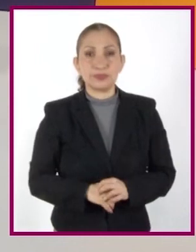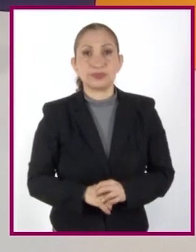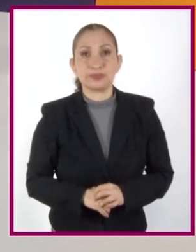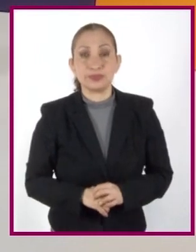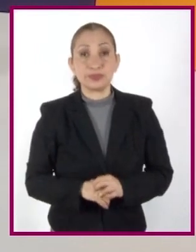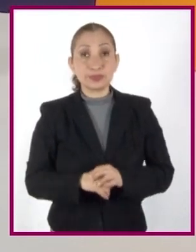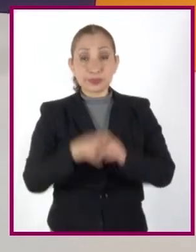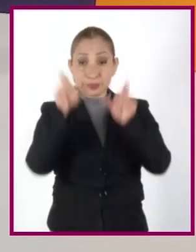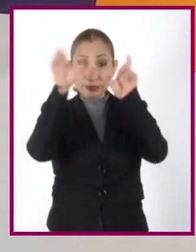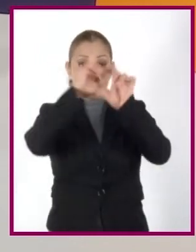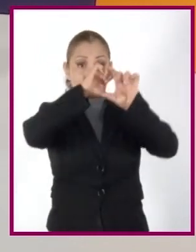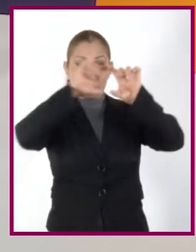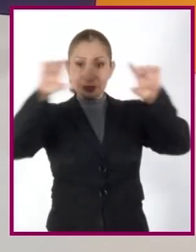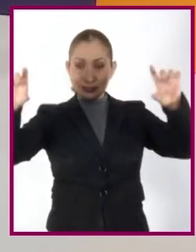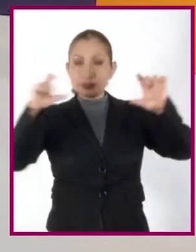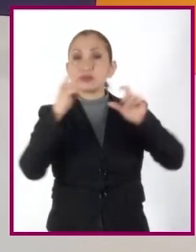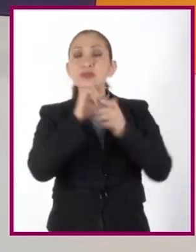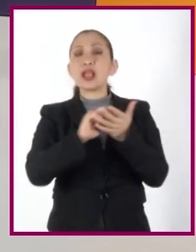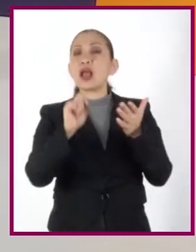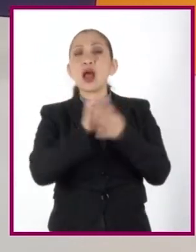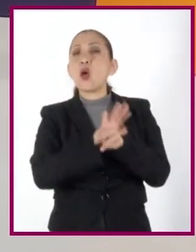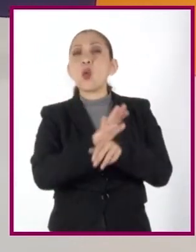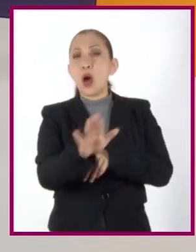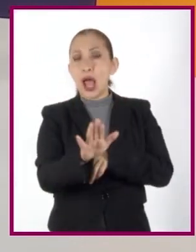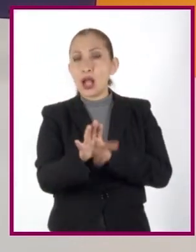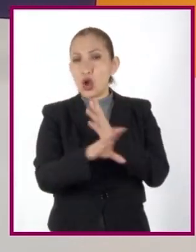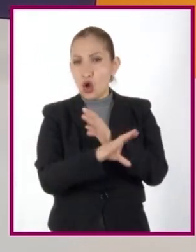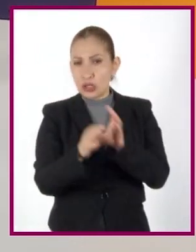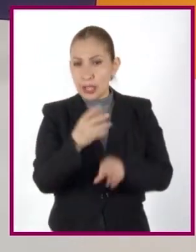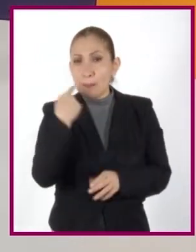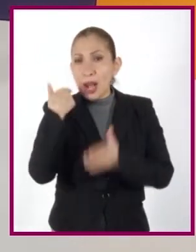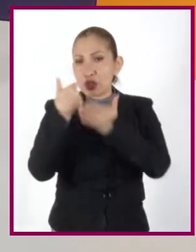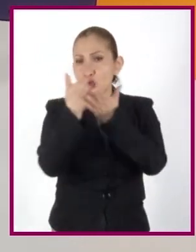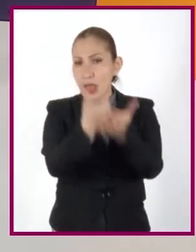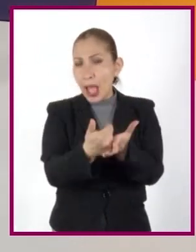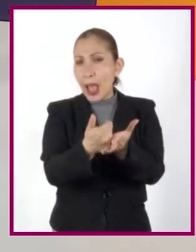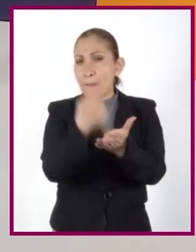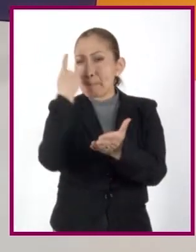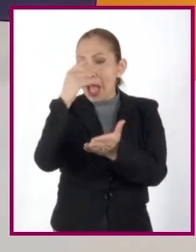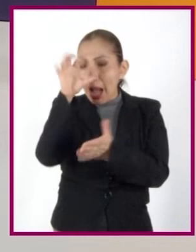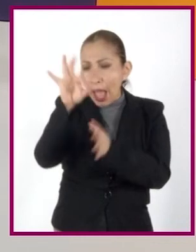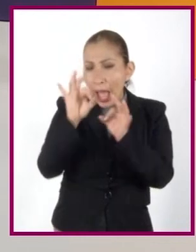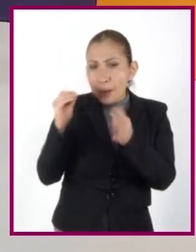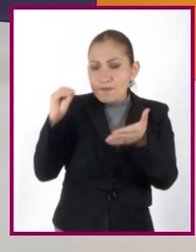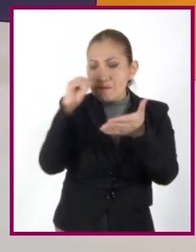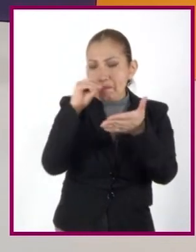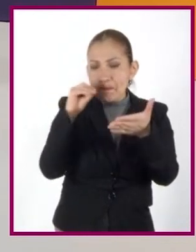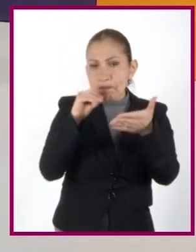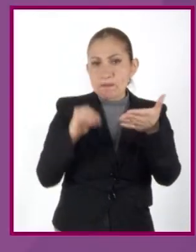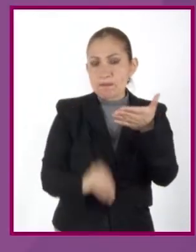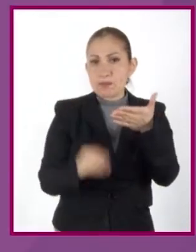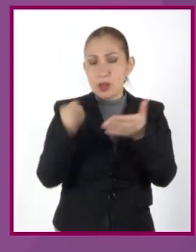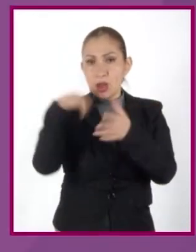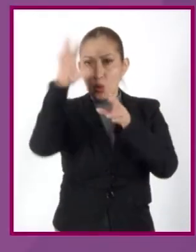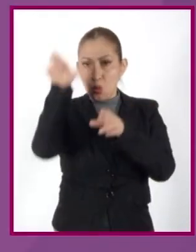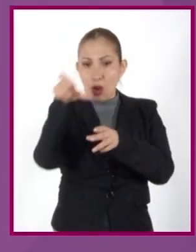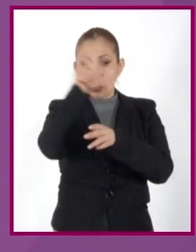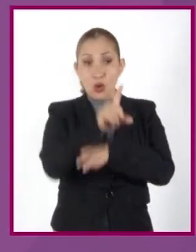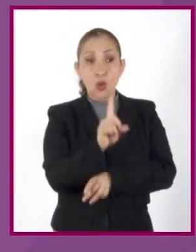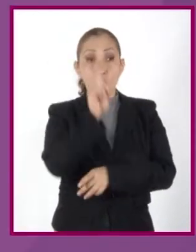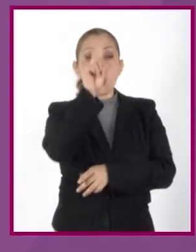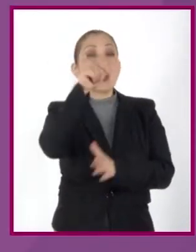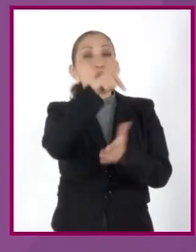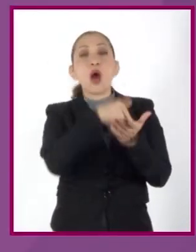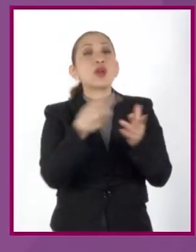las características escribiremos los siguientes rubros que nos servirán de guía al complementar el cuadro. 1.